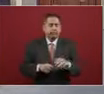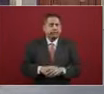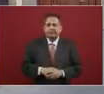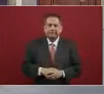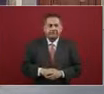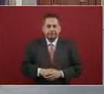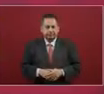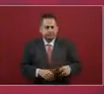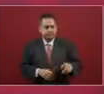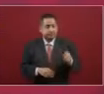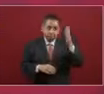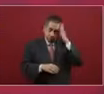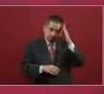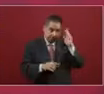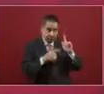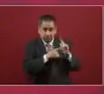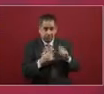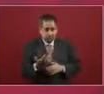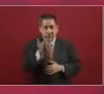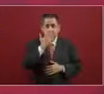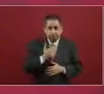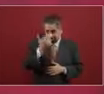Si no tienen razón,